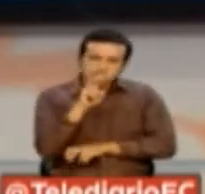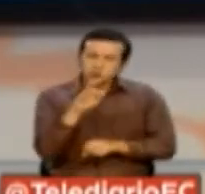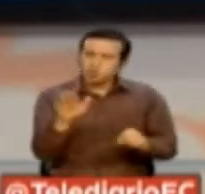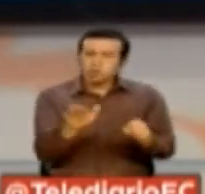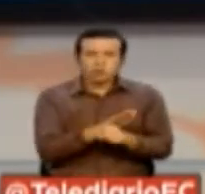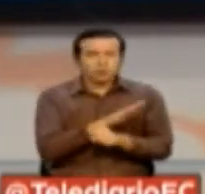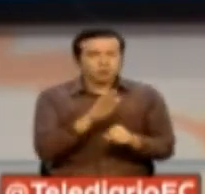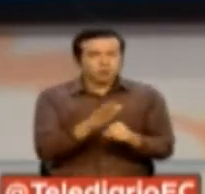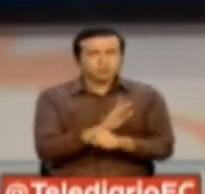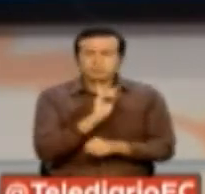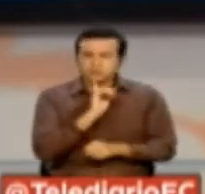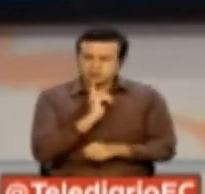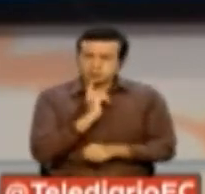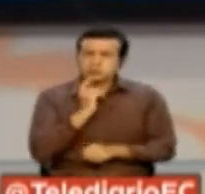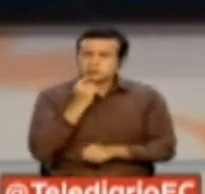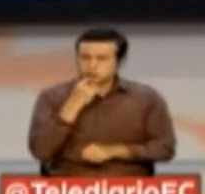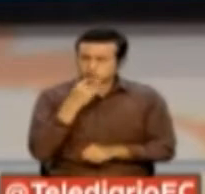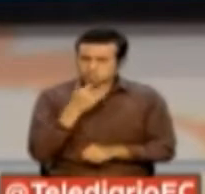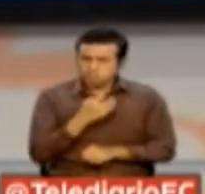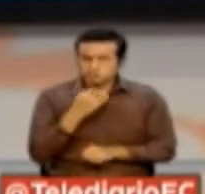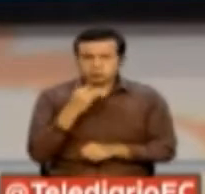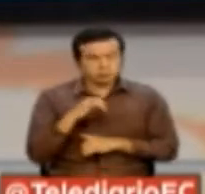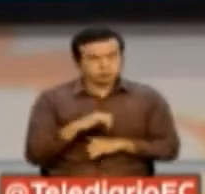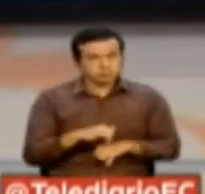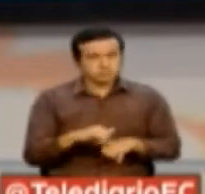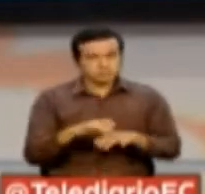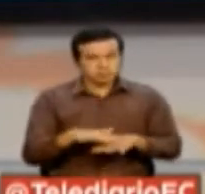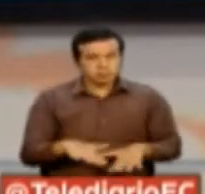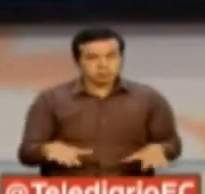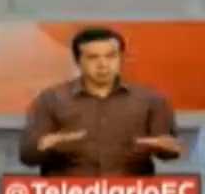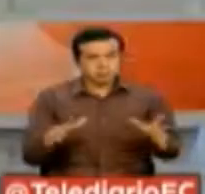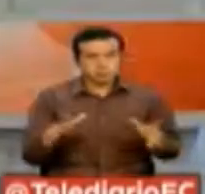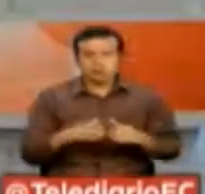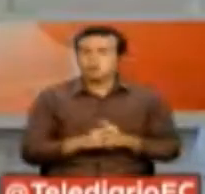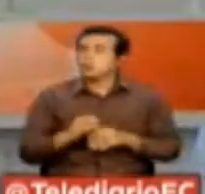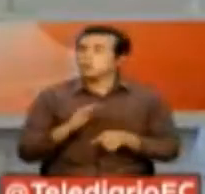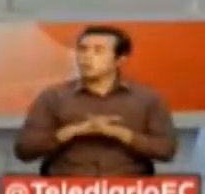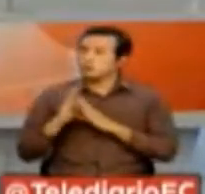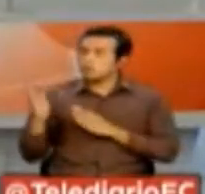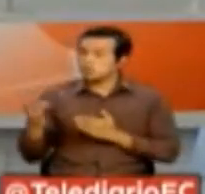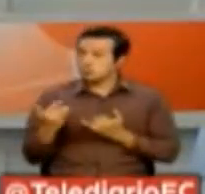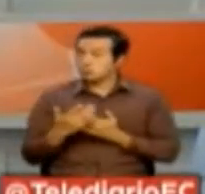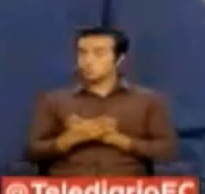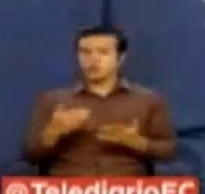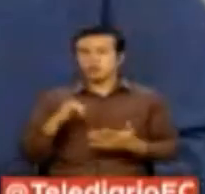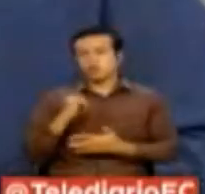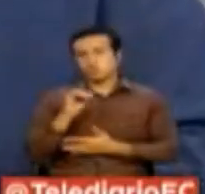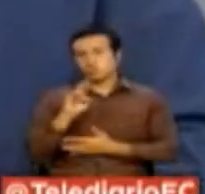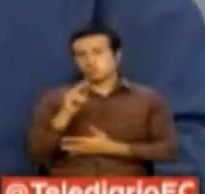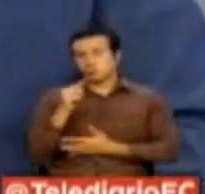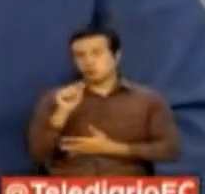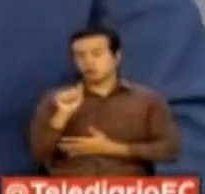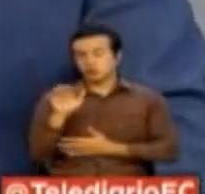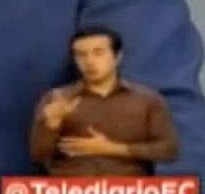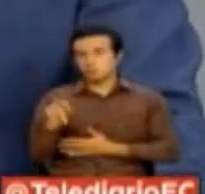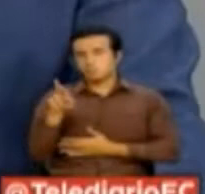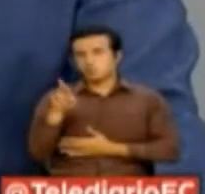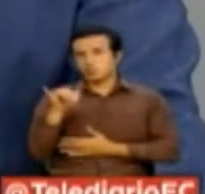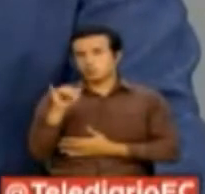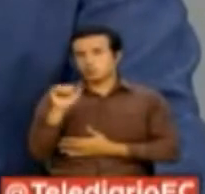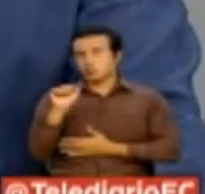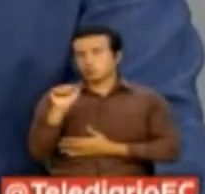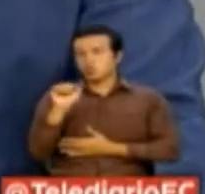fondo seria y que tenga consecuencias raros culpables nuestro invitado en esta mañana jorge pareja cucalón ex